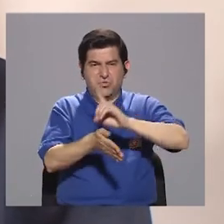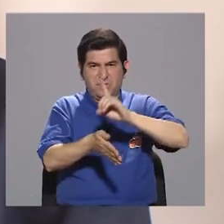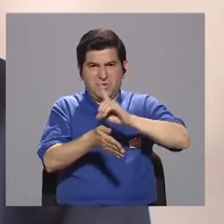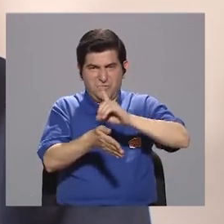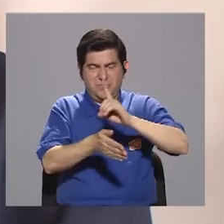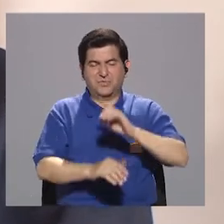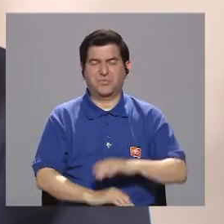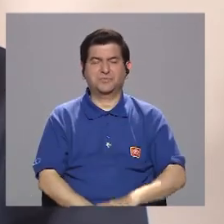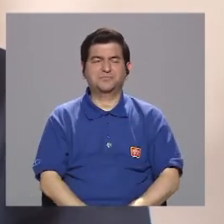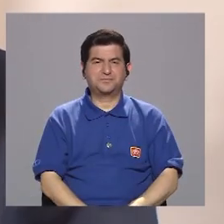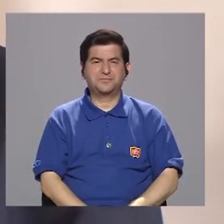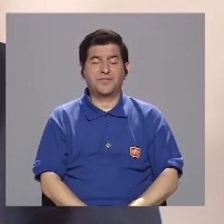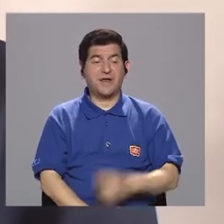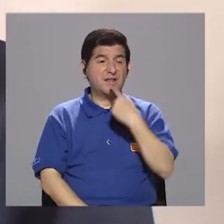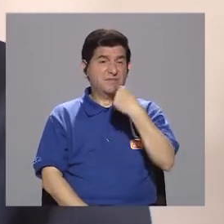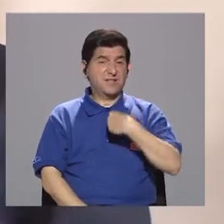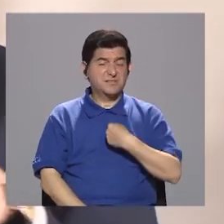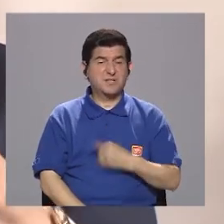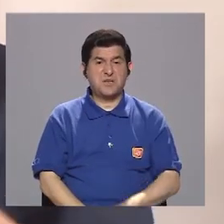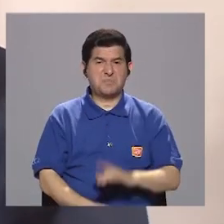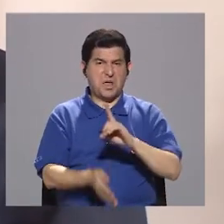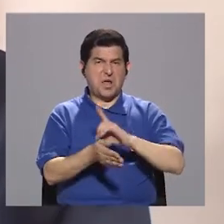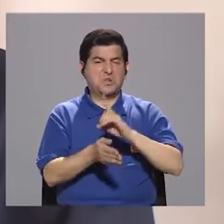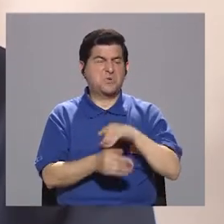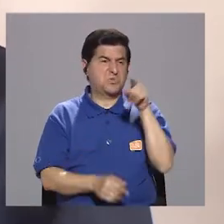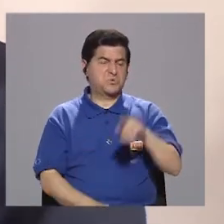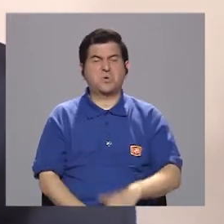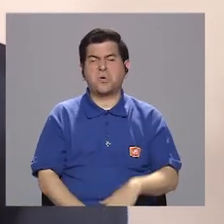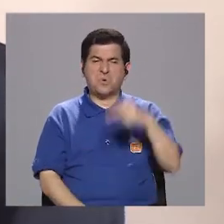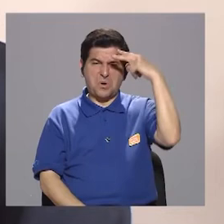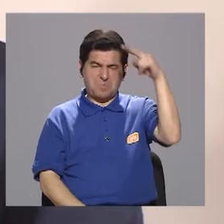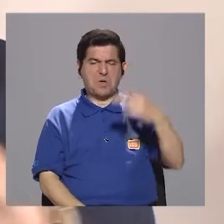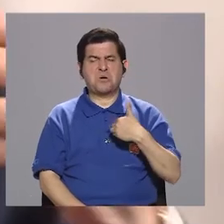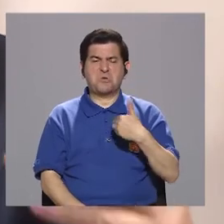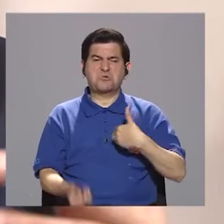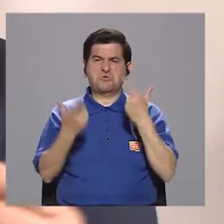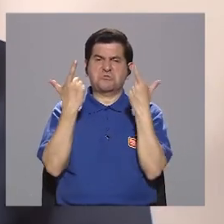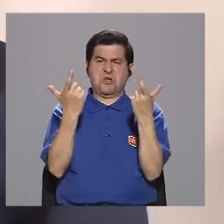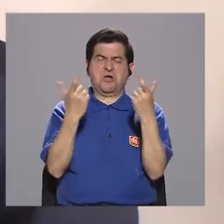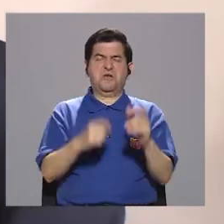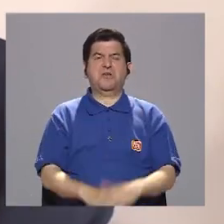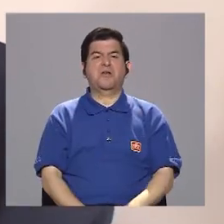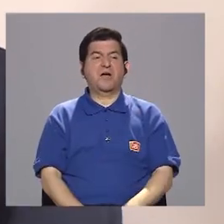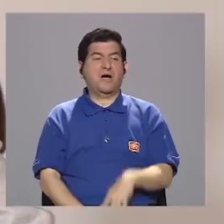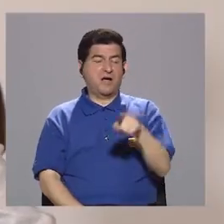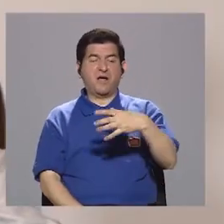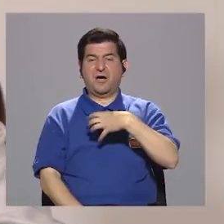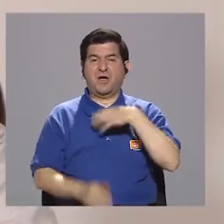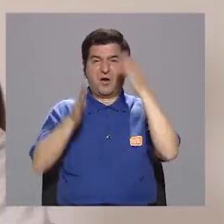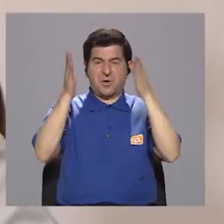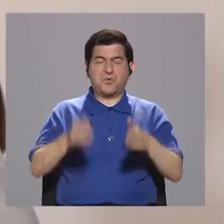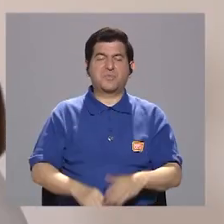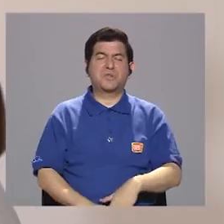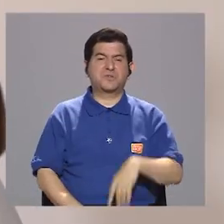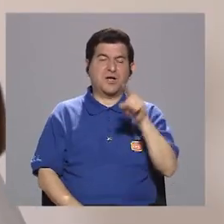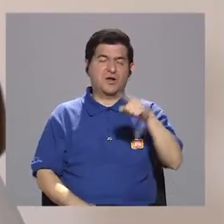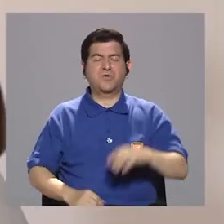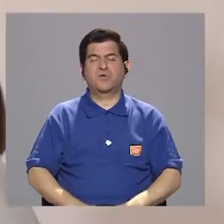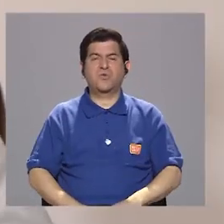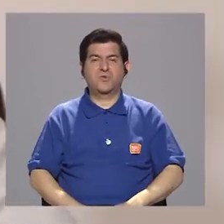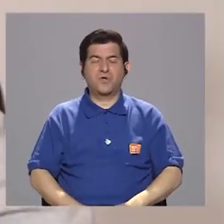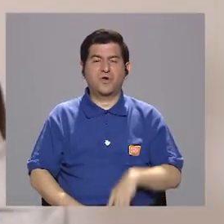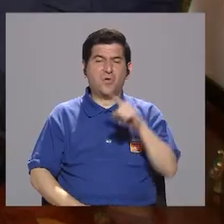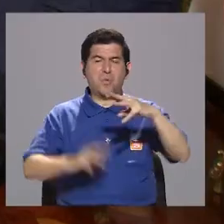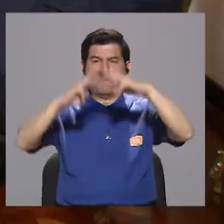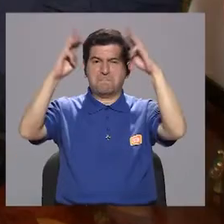que de alguna manera me habían dicho que el doctor vivía en México lleno de plata, que era el dueño del Palacio de Hierro, una de las tiendas más grandes que